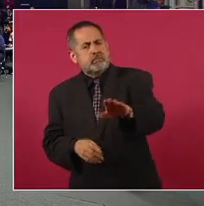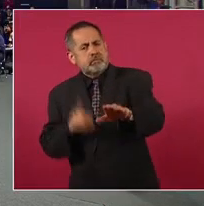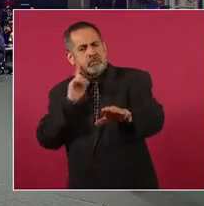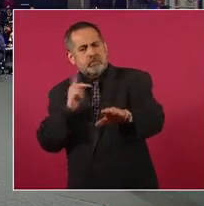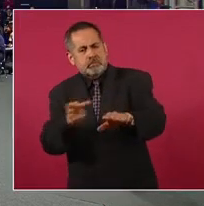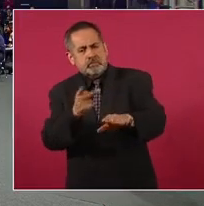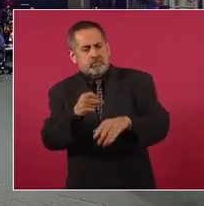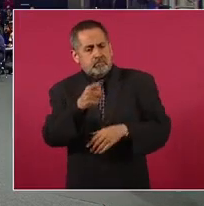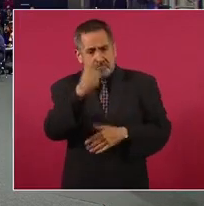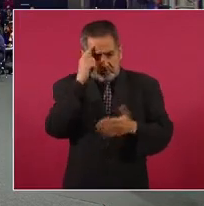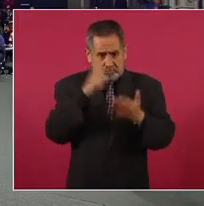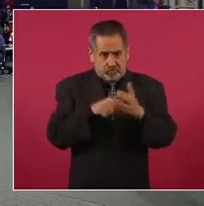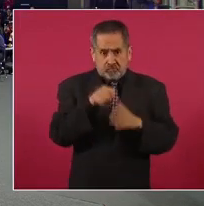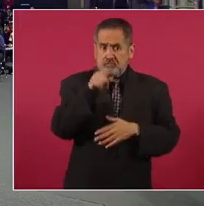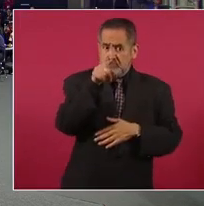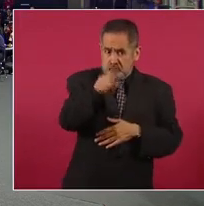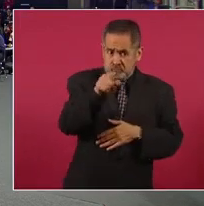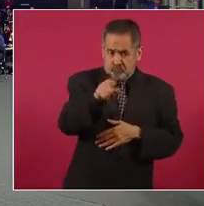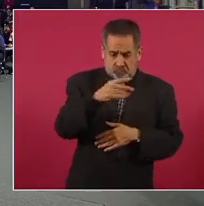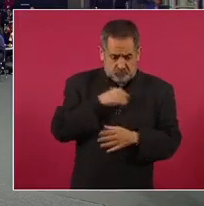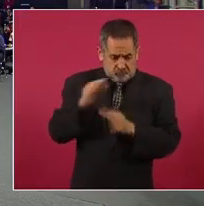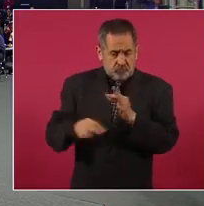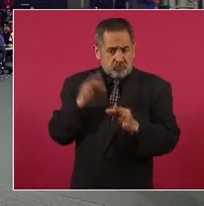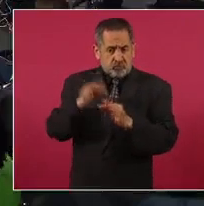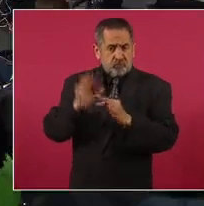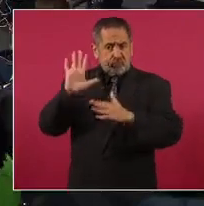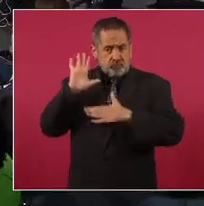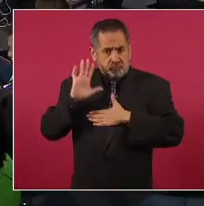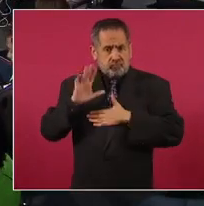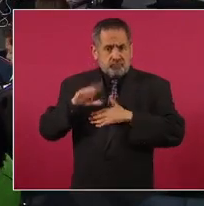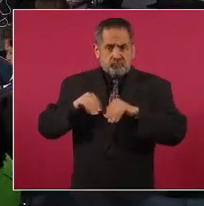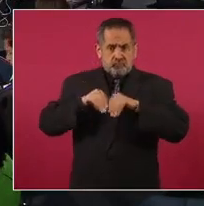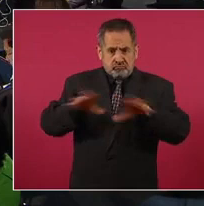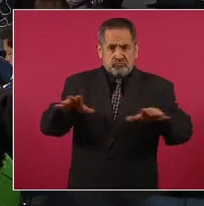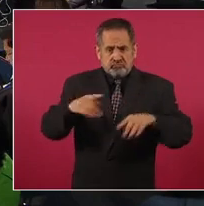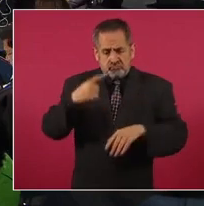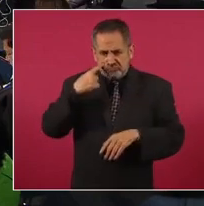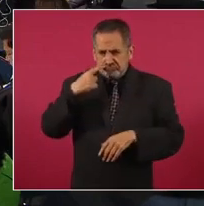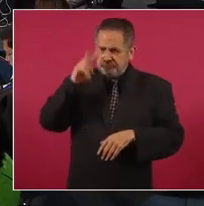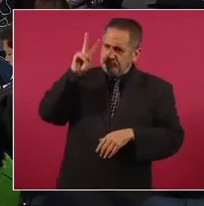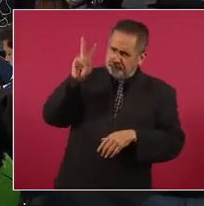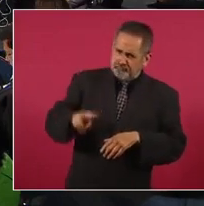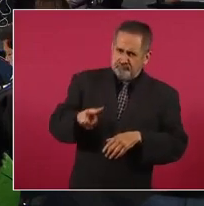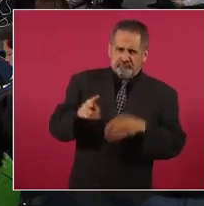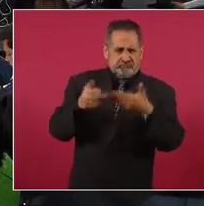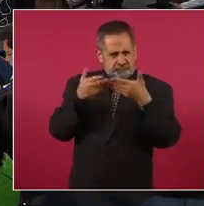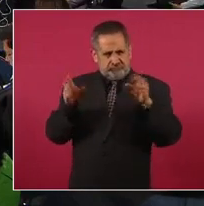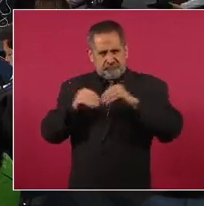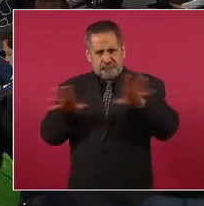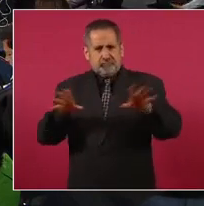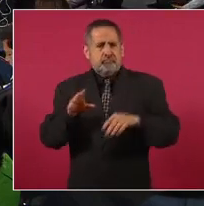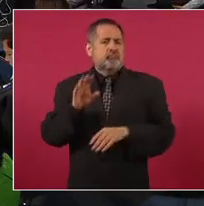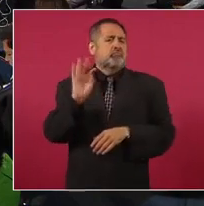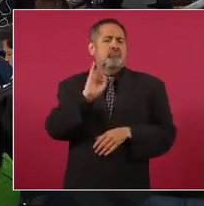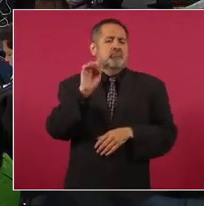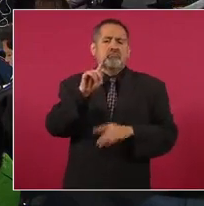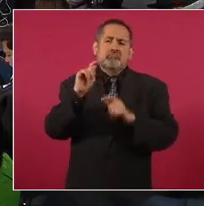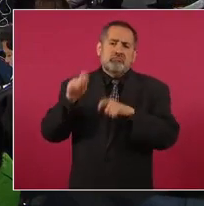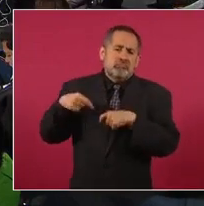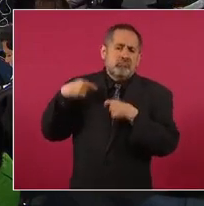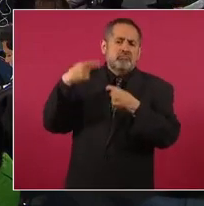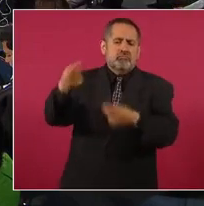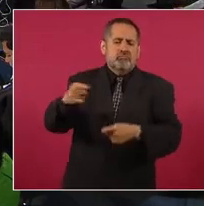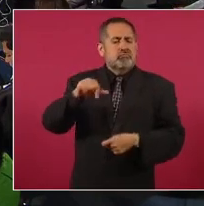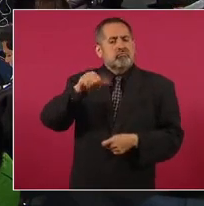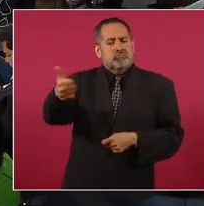¿usted cree que le toque a usted cumplir con esta promesa, el deseo de ver esclarecido esto, o será a lo mejor labor de la